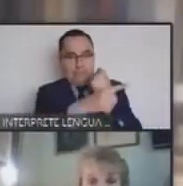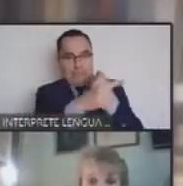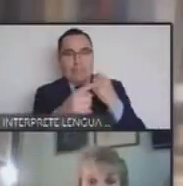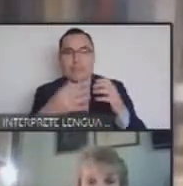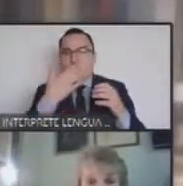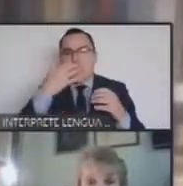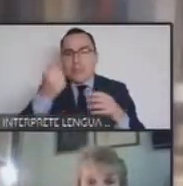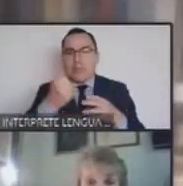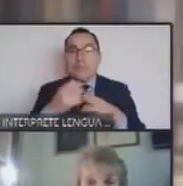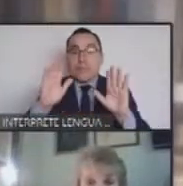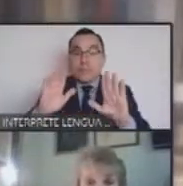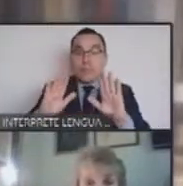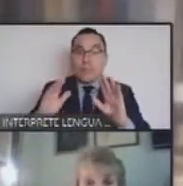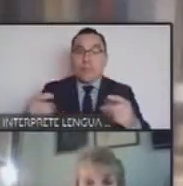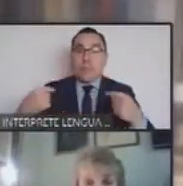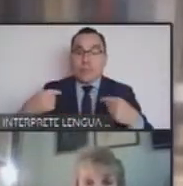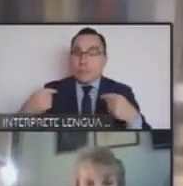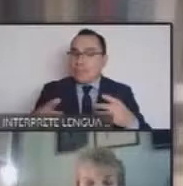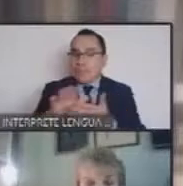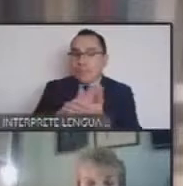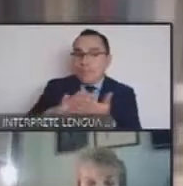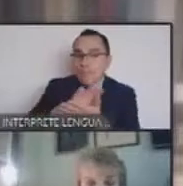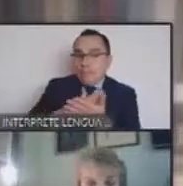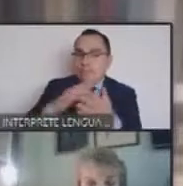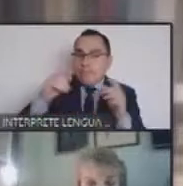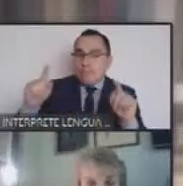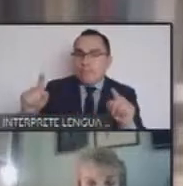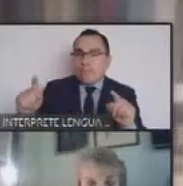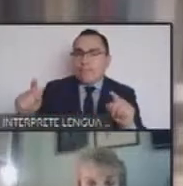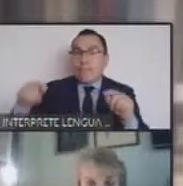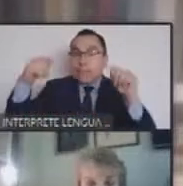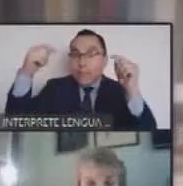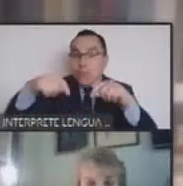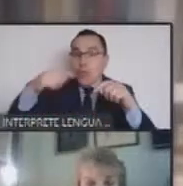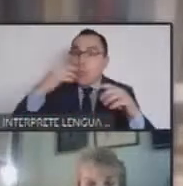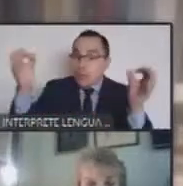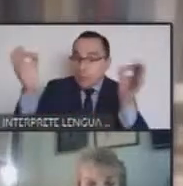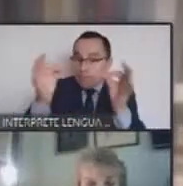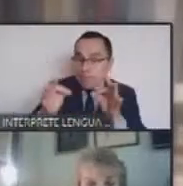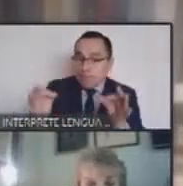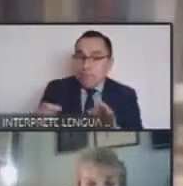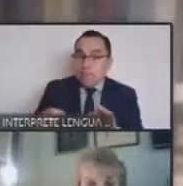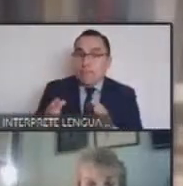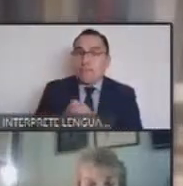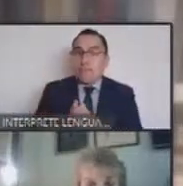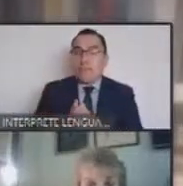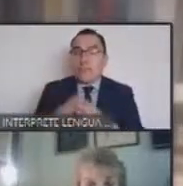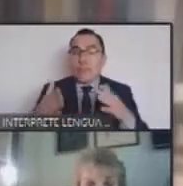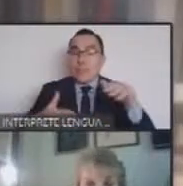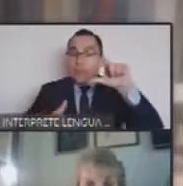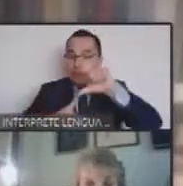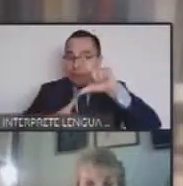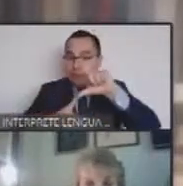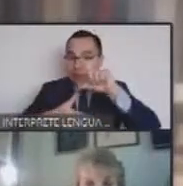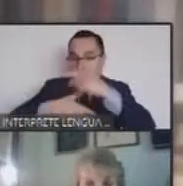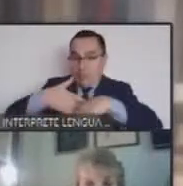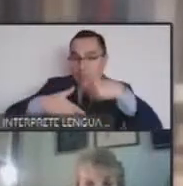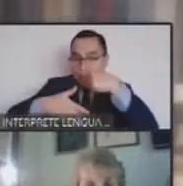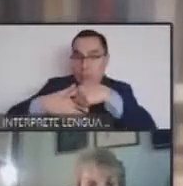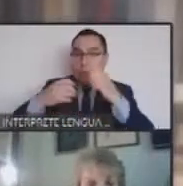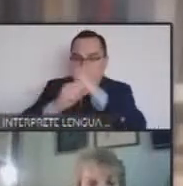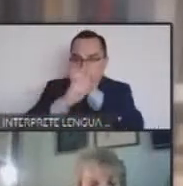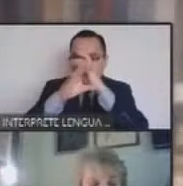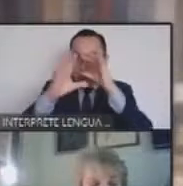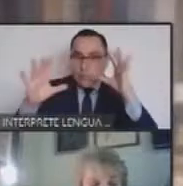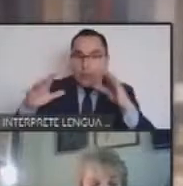Chile ha hecho reformas bien notables en el último tiempo y, como se dijo, en América Latina, en temas de